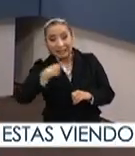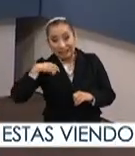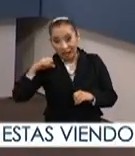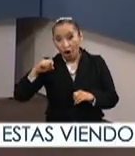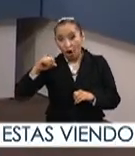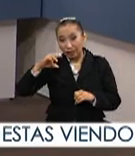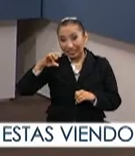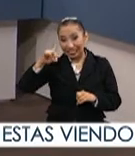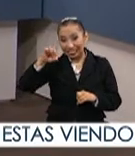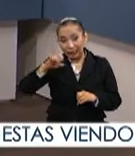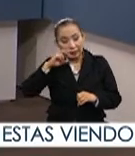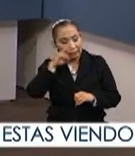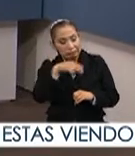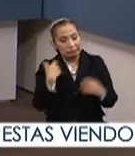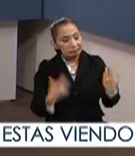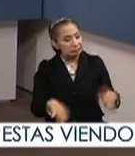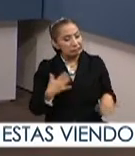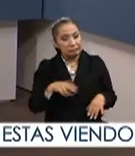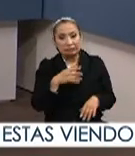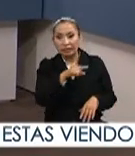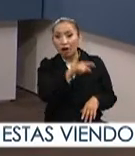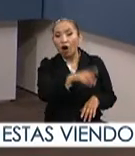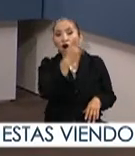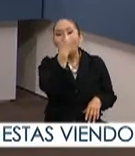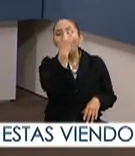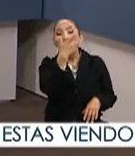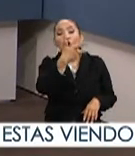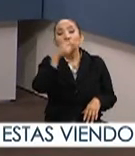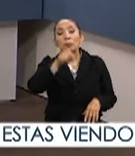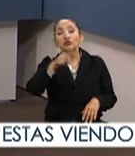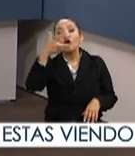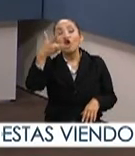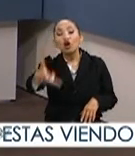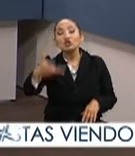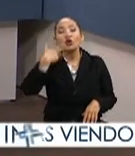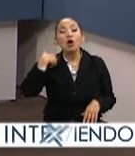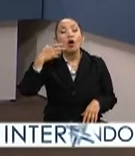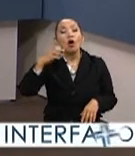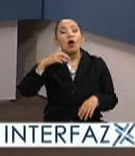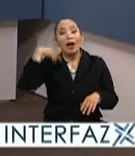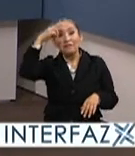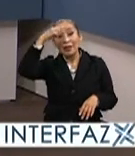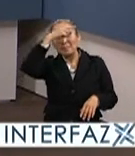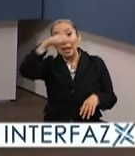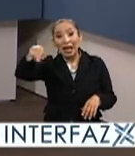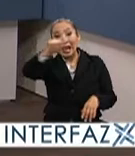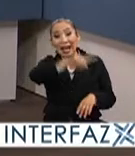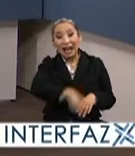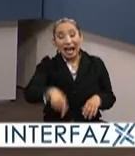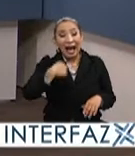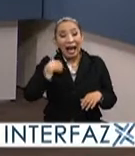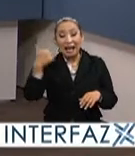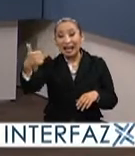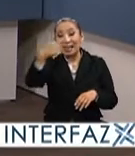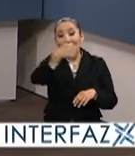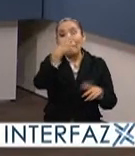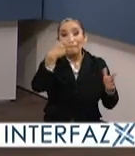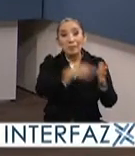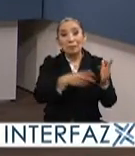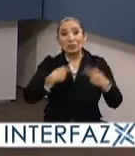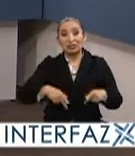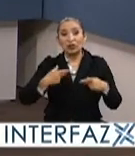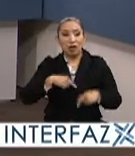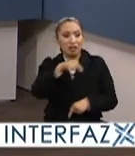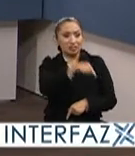misma OCDE habla de 8.8 enfermeras por cada 1,000 habitantes. En México no llegamos ni a 5 por cada